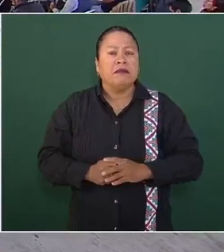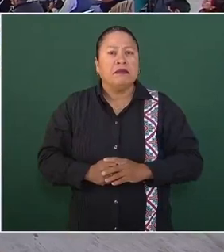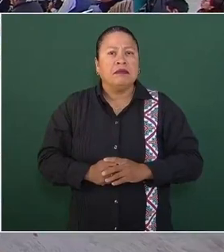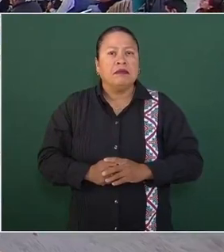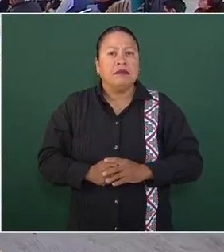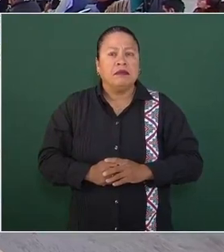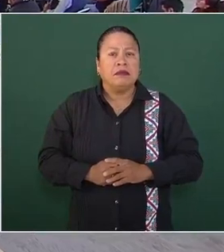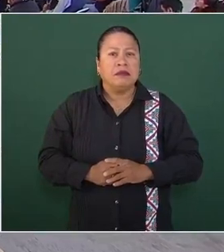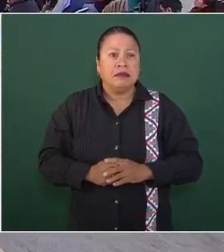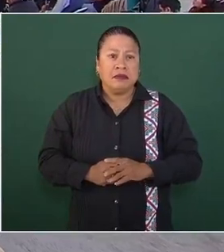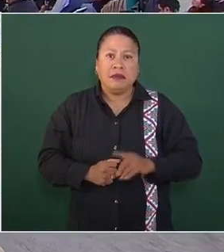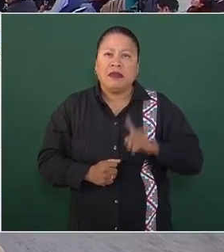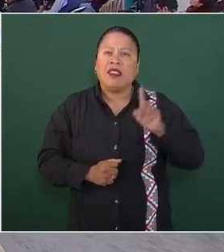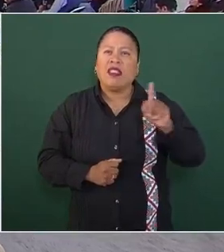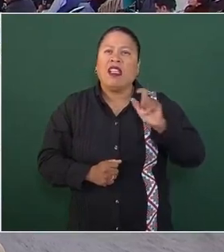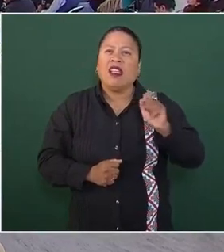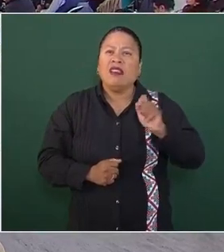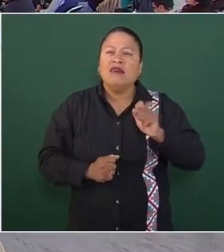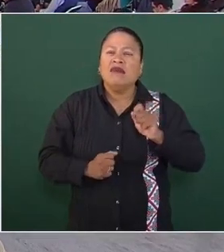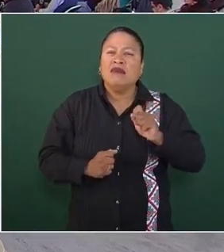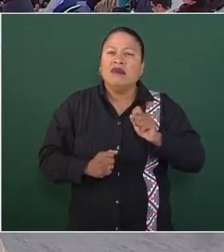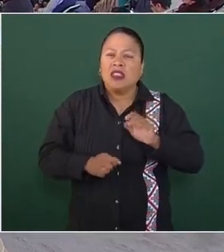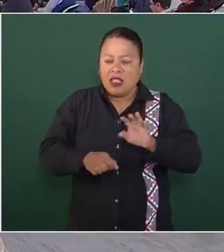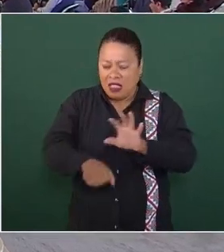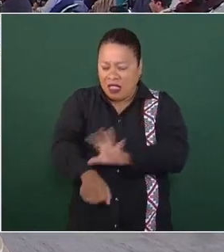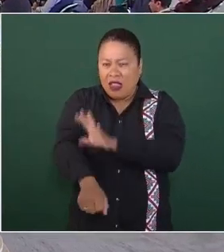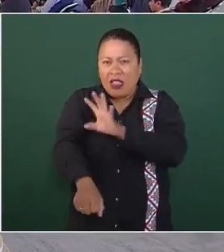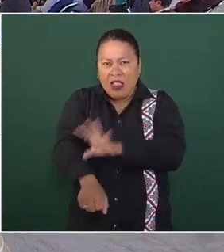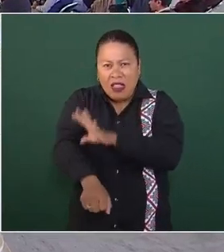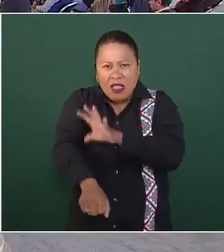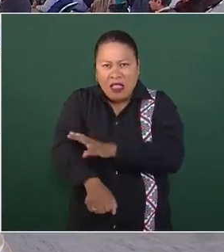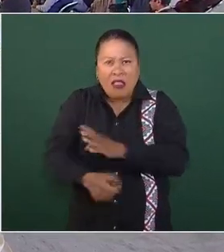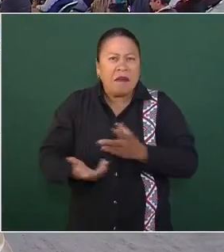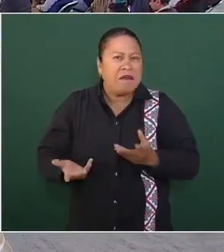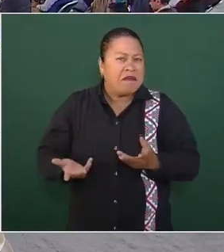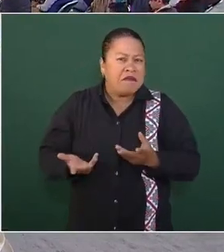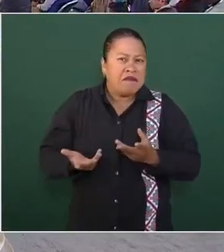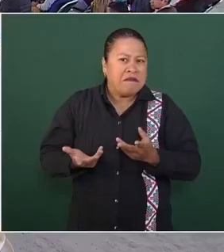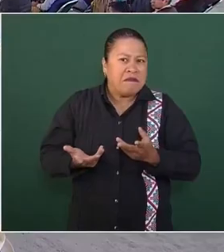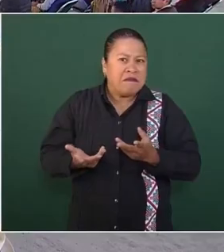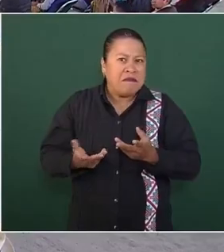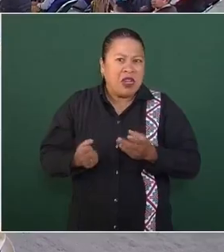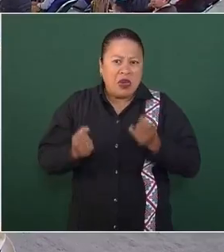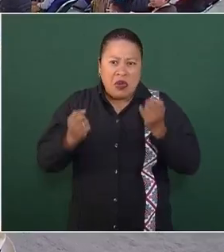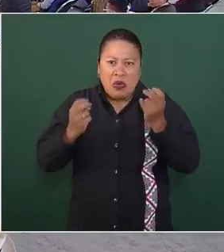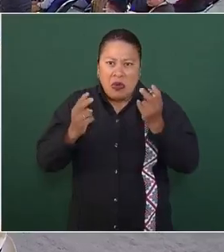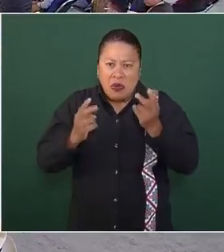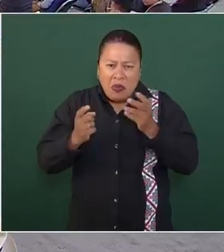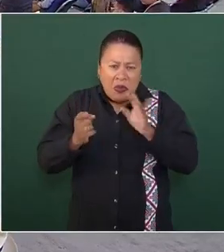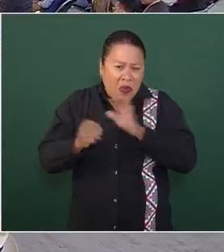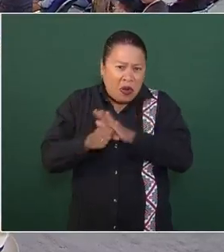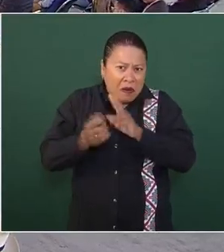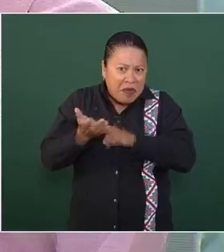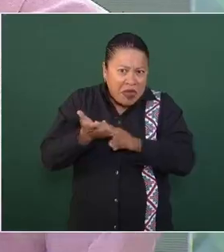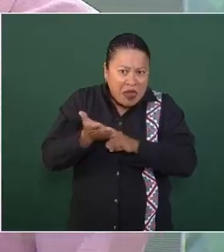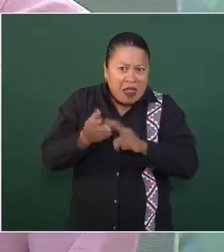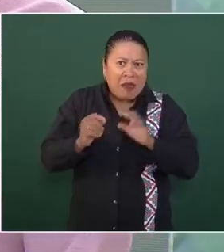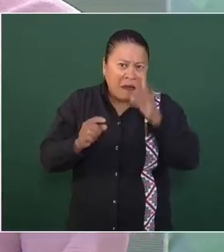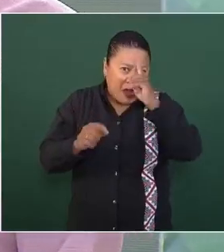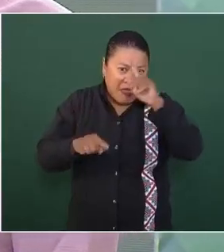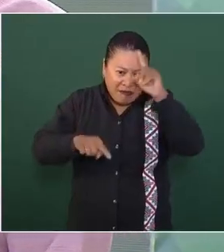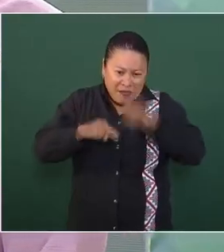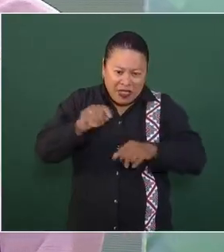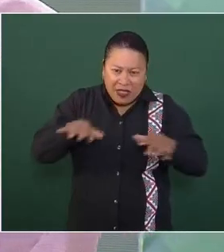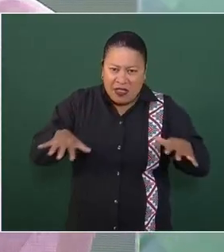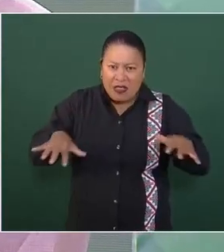energía hidrógeno verde para sustituir